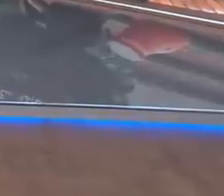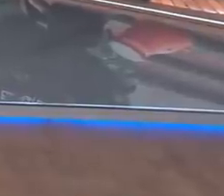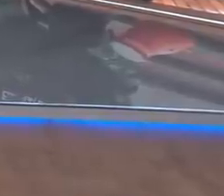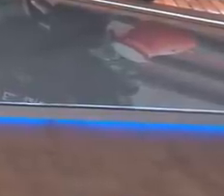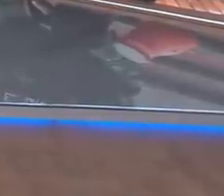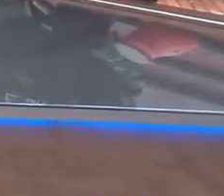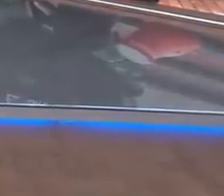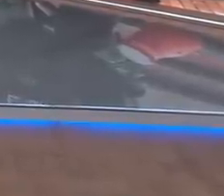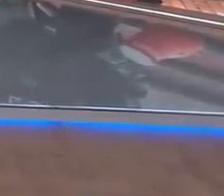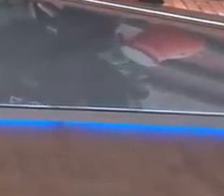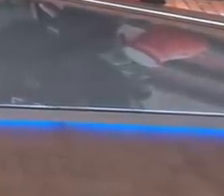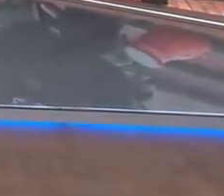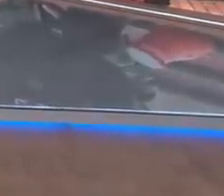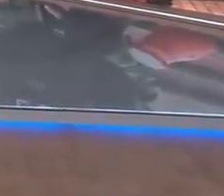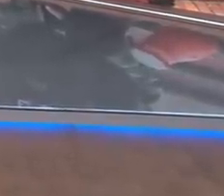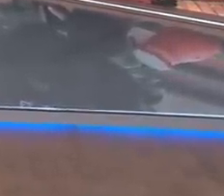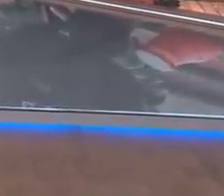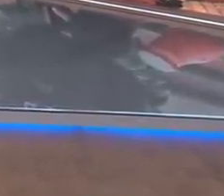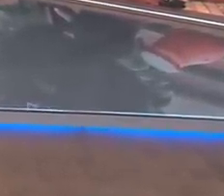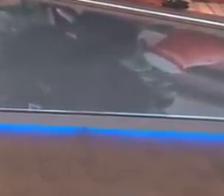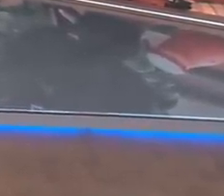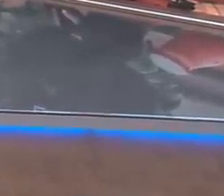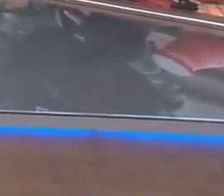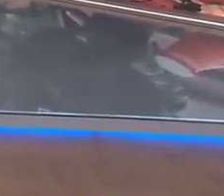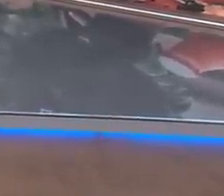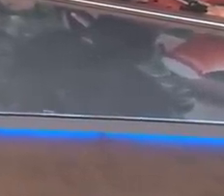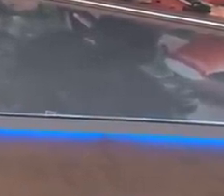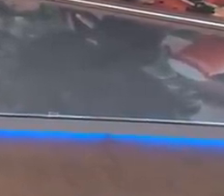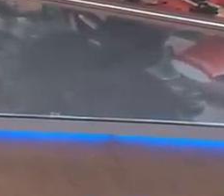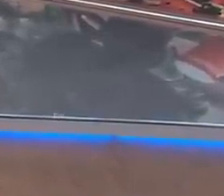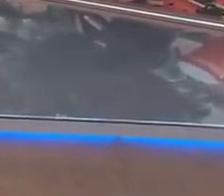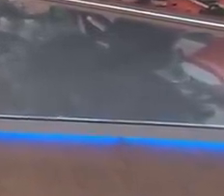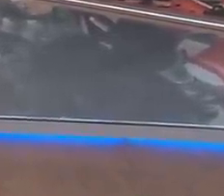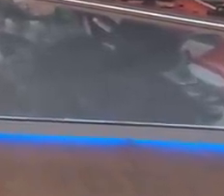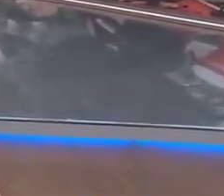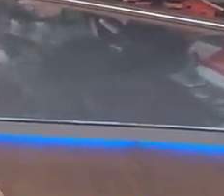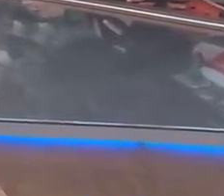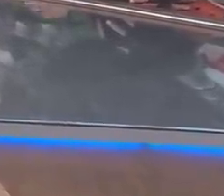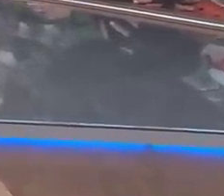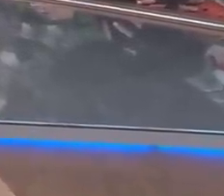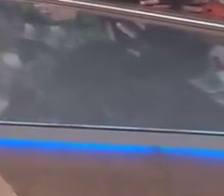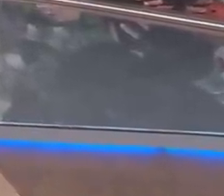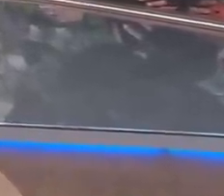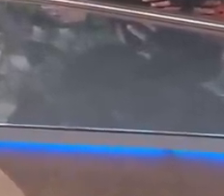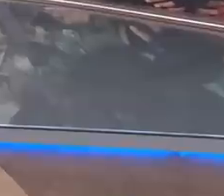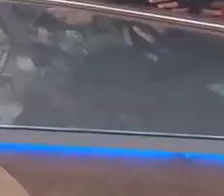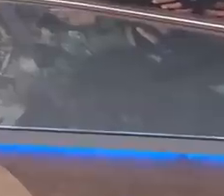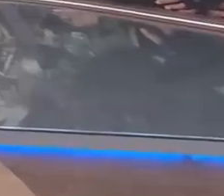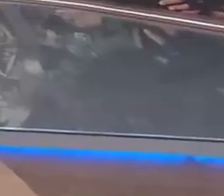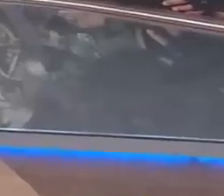Y ya estamos a pocos días de febrero y este mes tiene una particularidad. Las mujeres podrán volver a